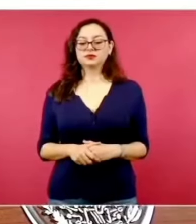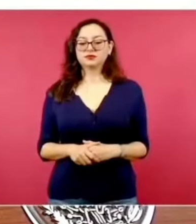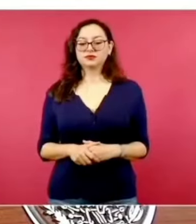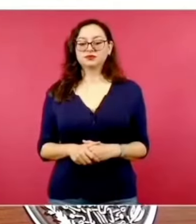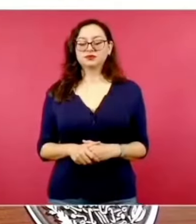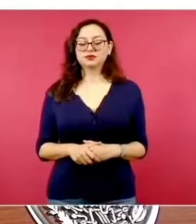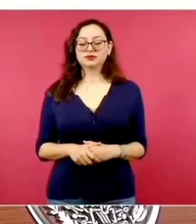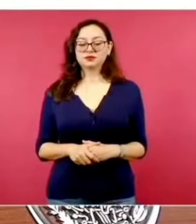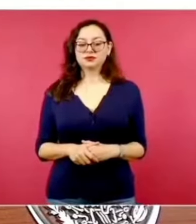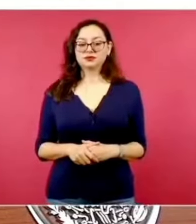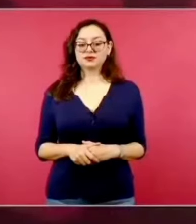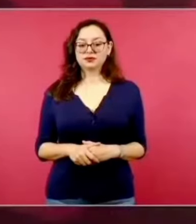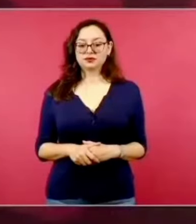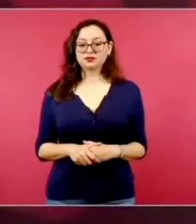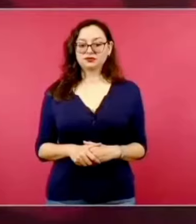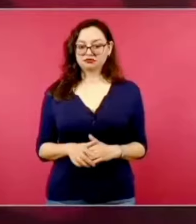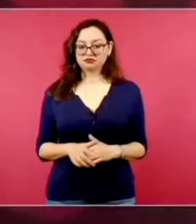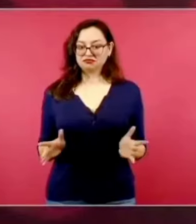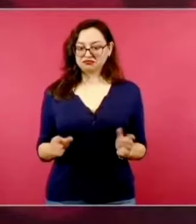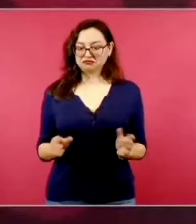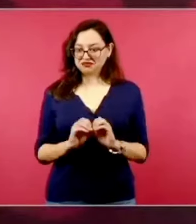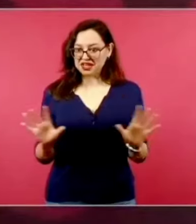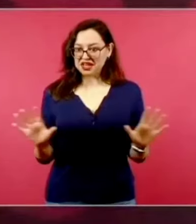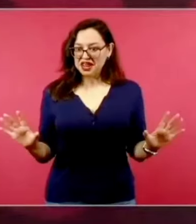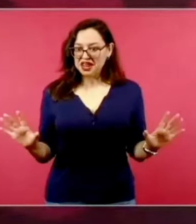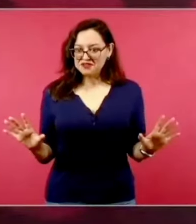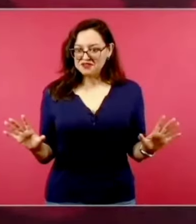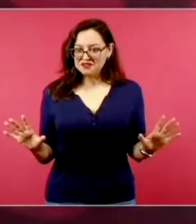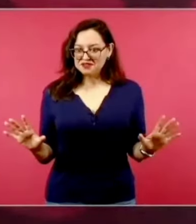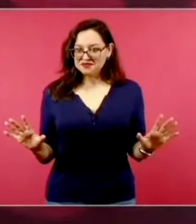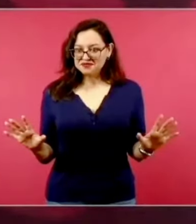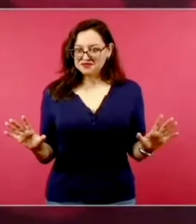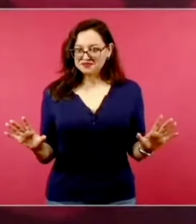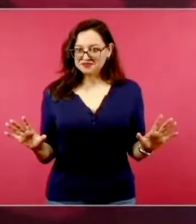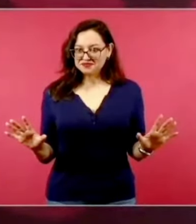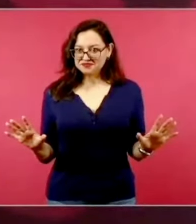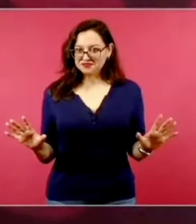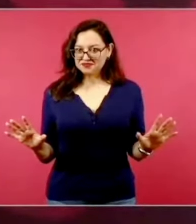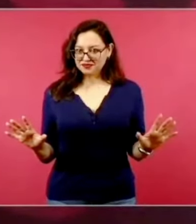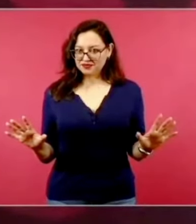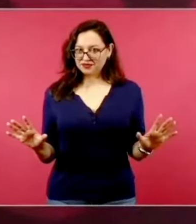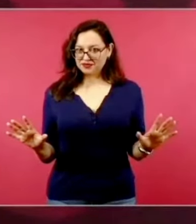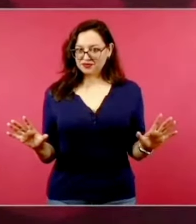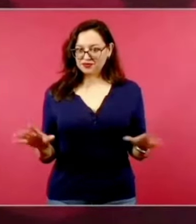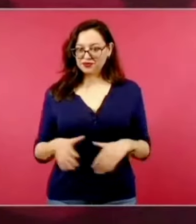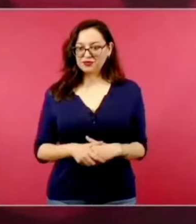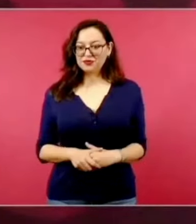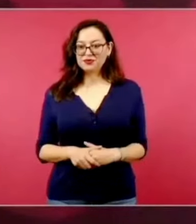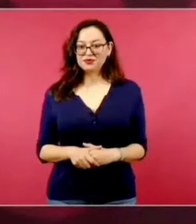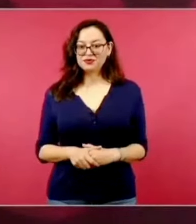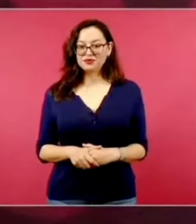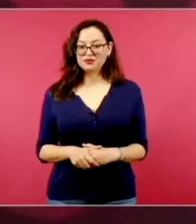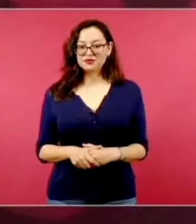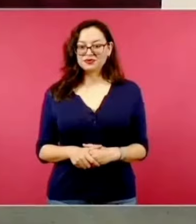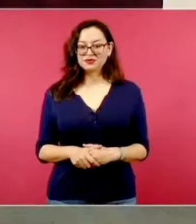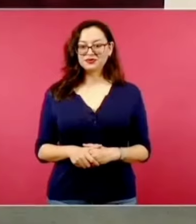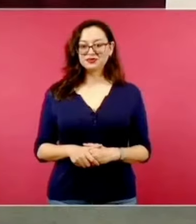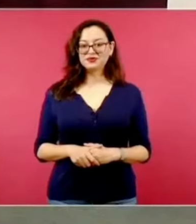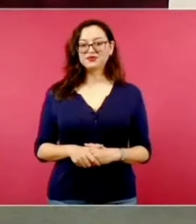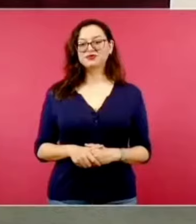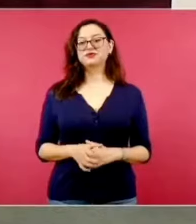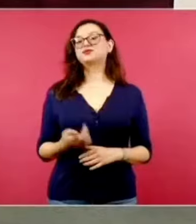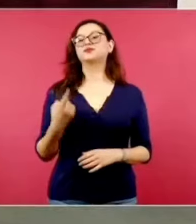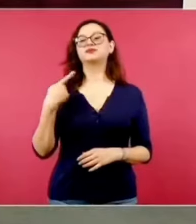eh para que quede pero este me dio mucha